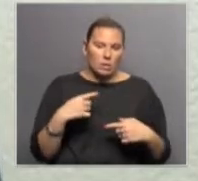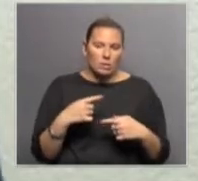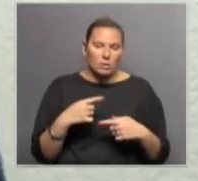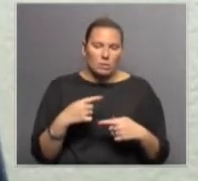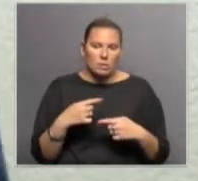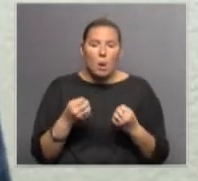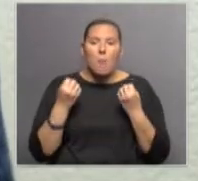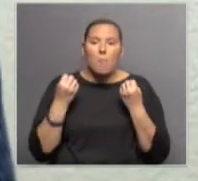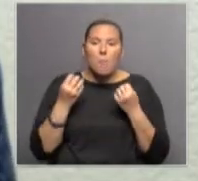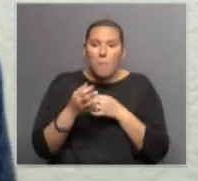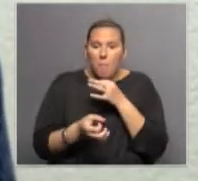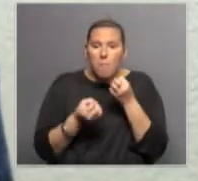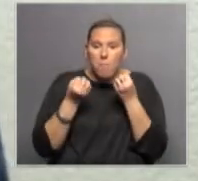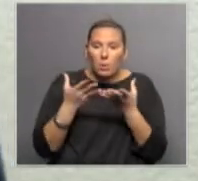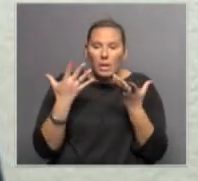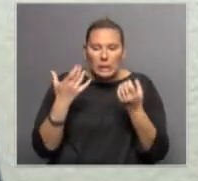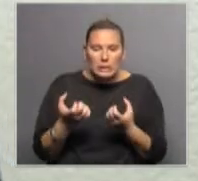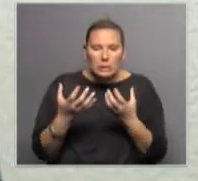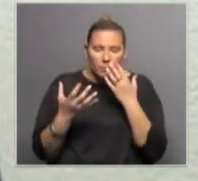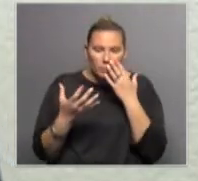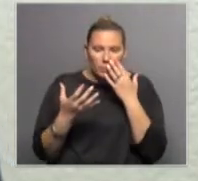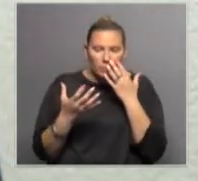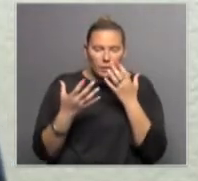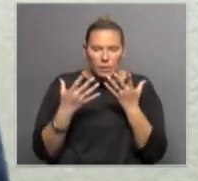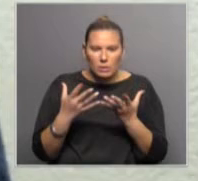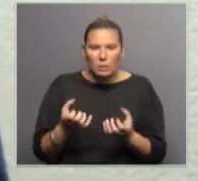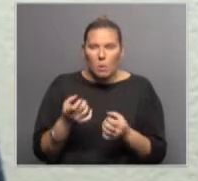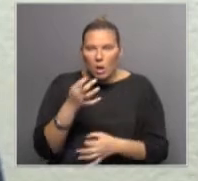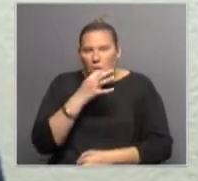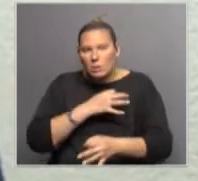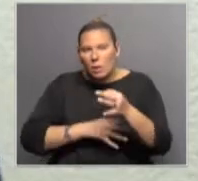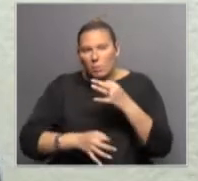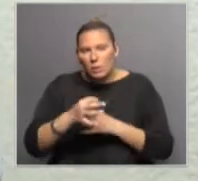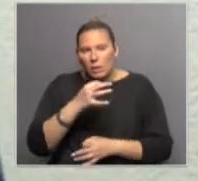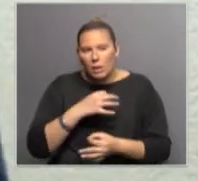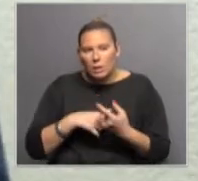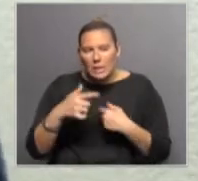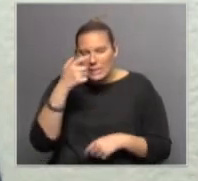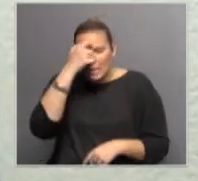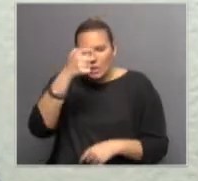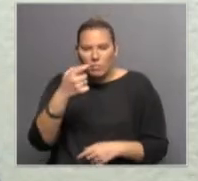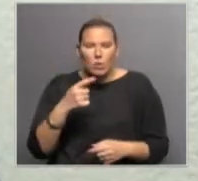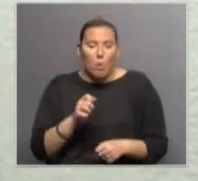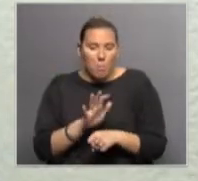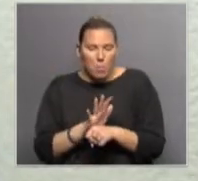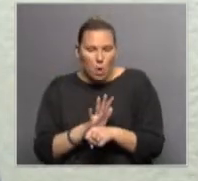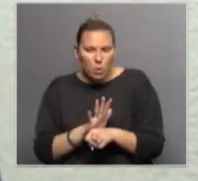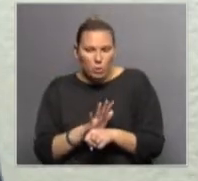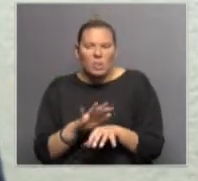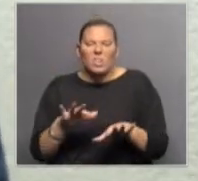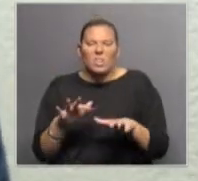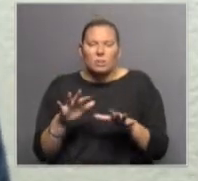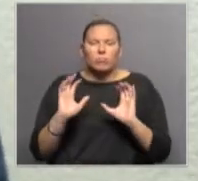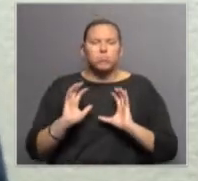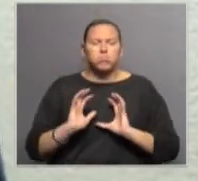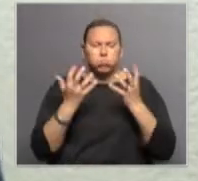Y bueno, quisimos acercarnos justamente a que nos expliquen desde el punto de vista científico, biológico, qué es